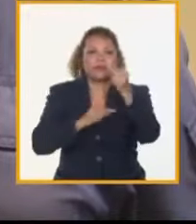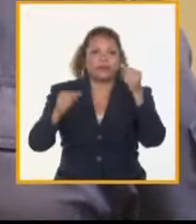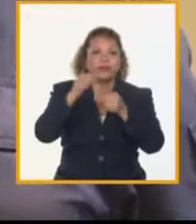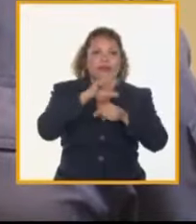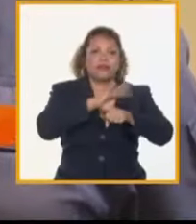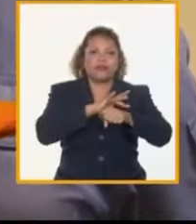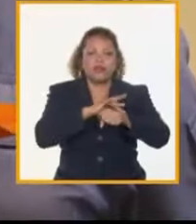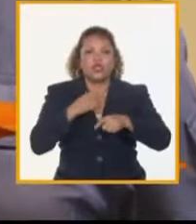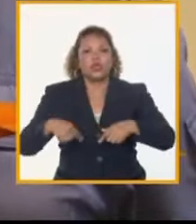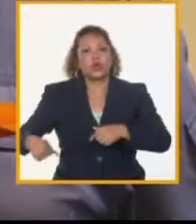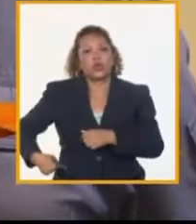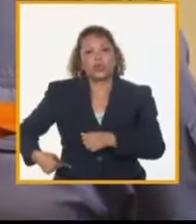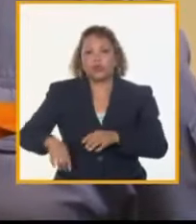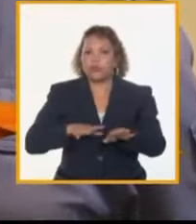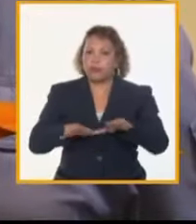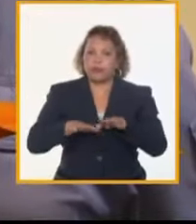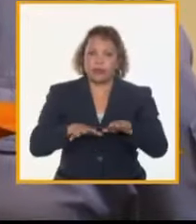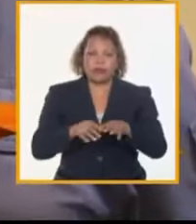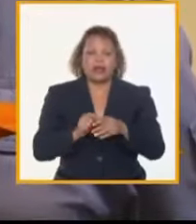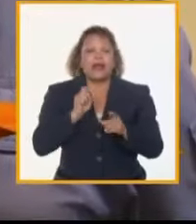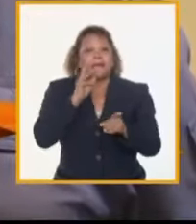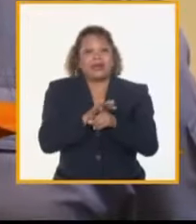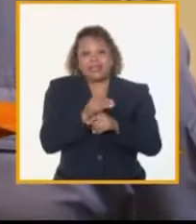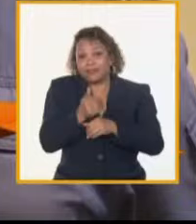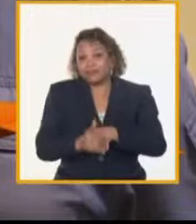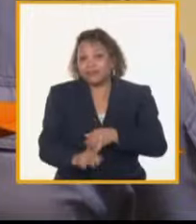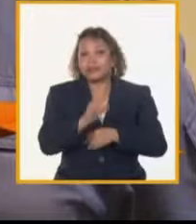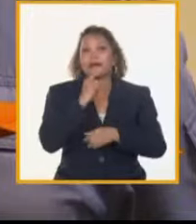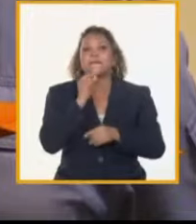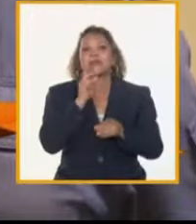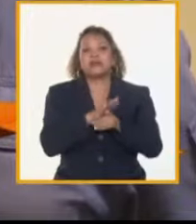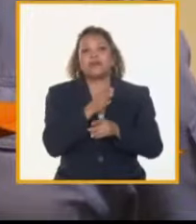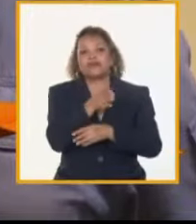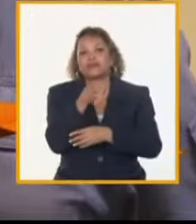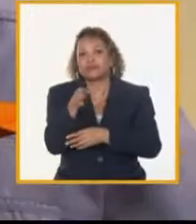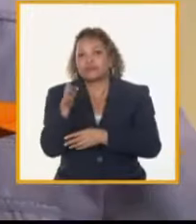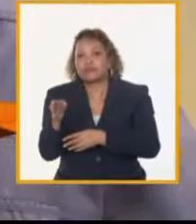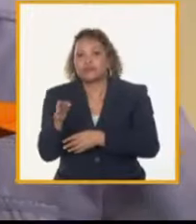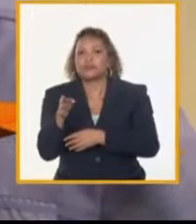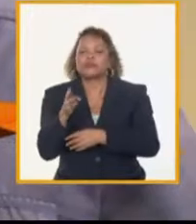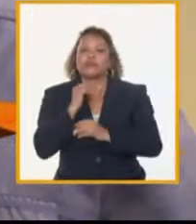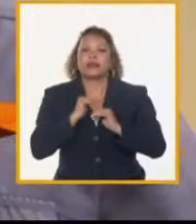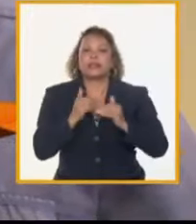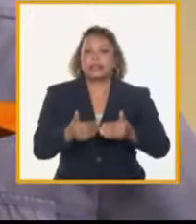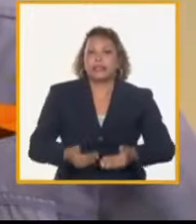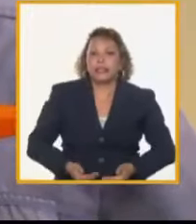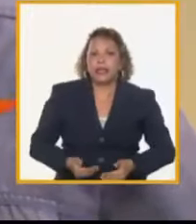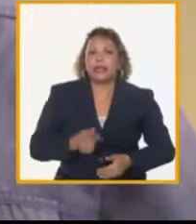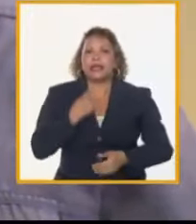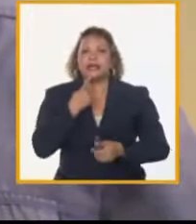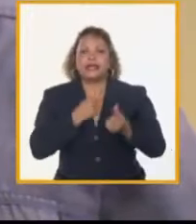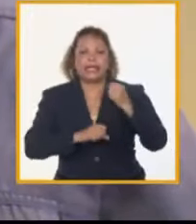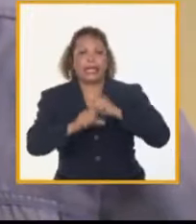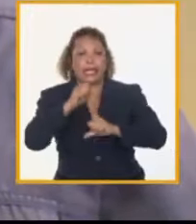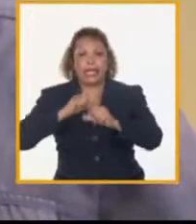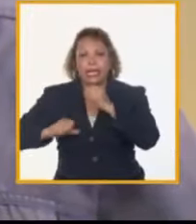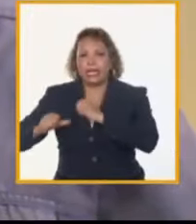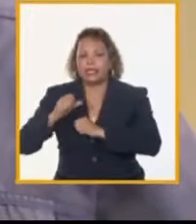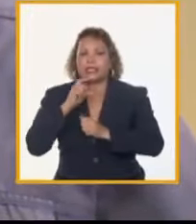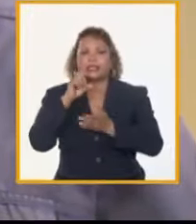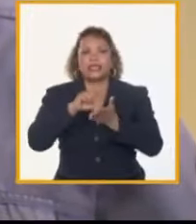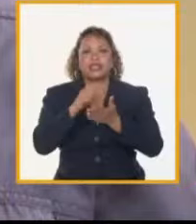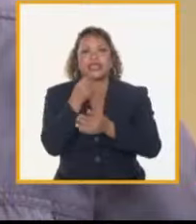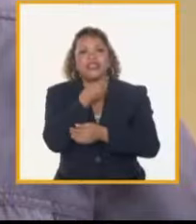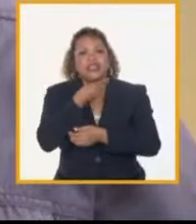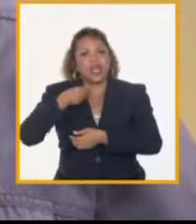riñones están preparados esperando por ellos. A partir de ahí comenzamos a repartir genética, maternidad, el centro diabético. Toda esa persona que